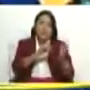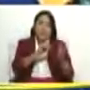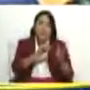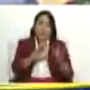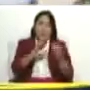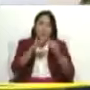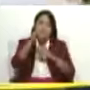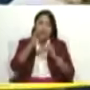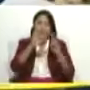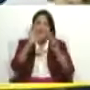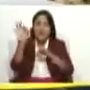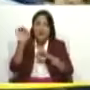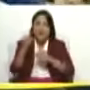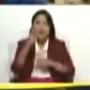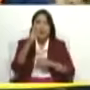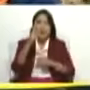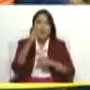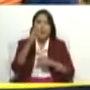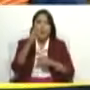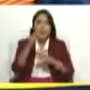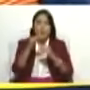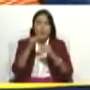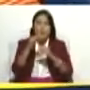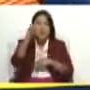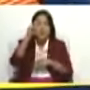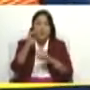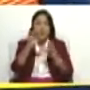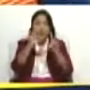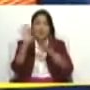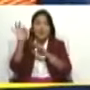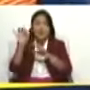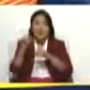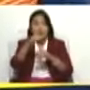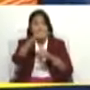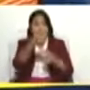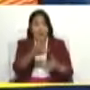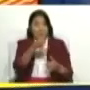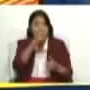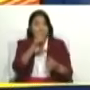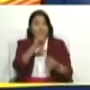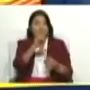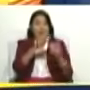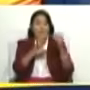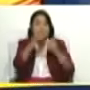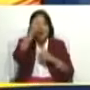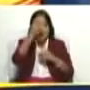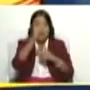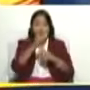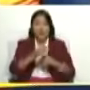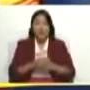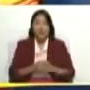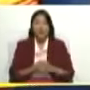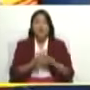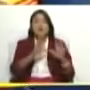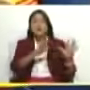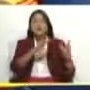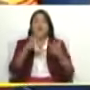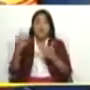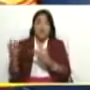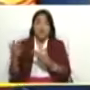90 y algui que llegara a 2 metr pero es la nueva generación Ah que va creciendo